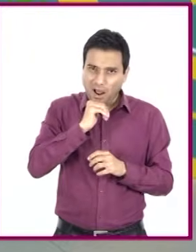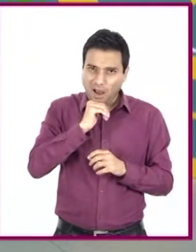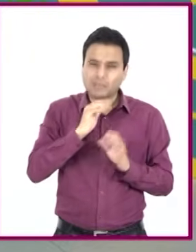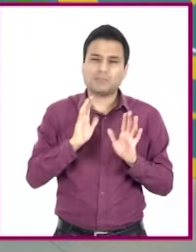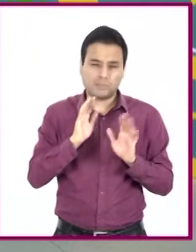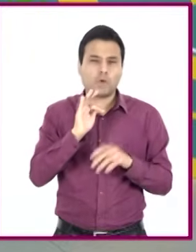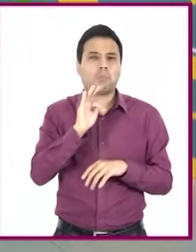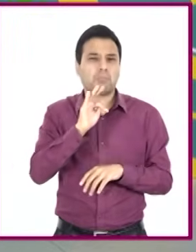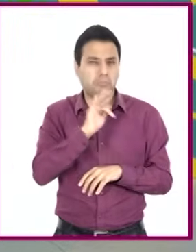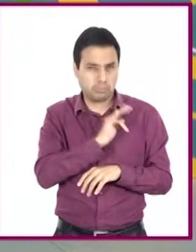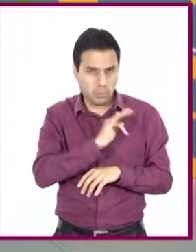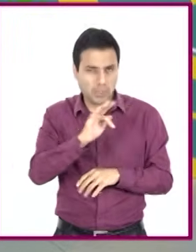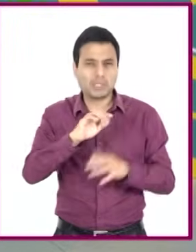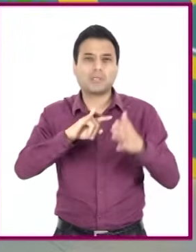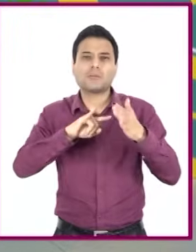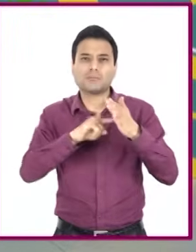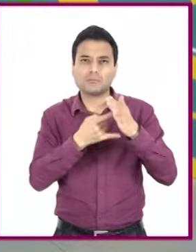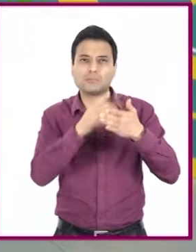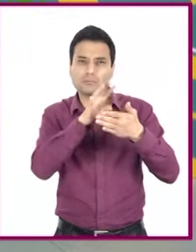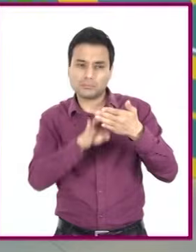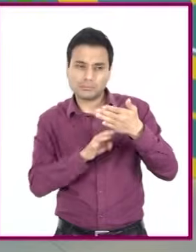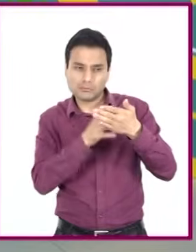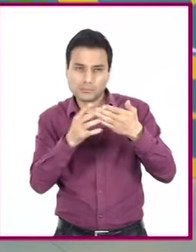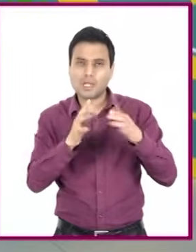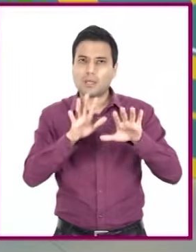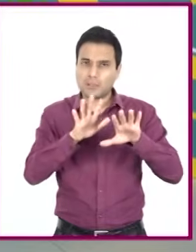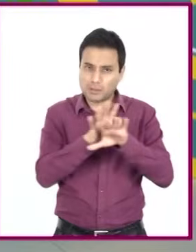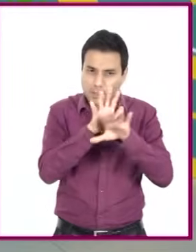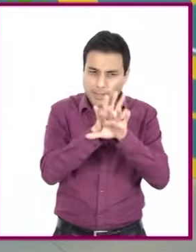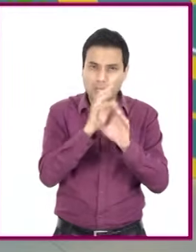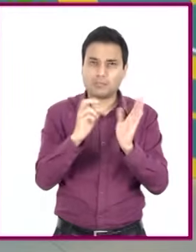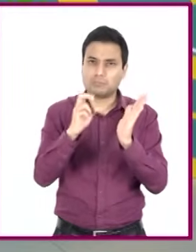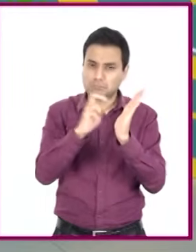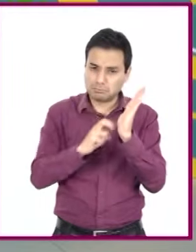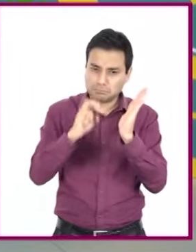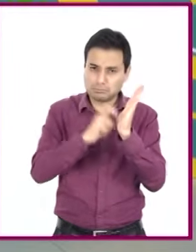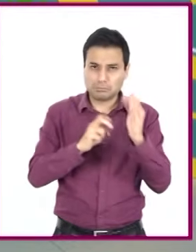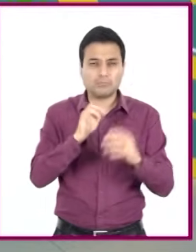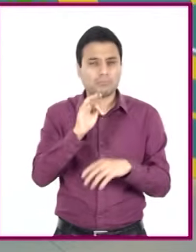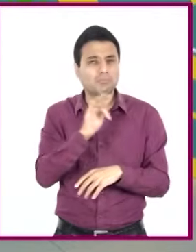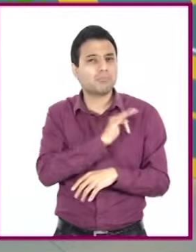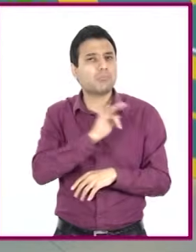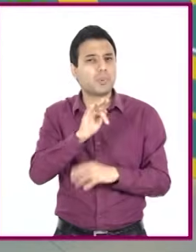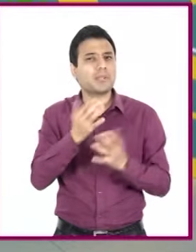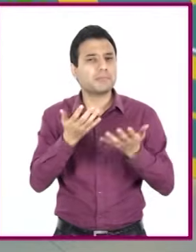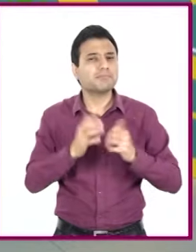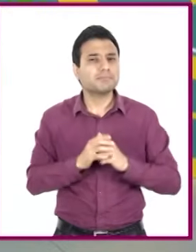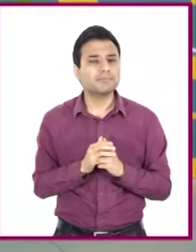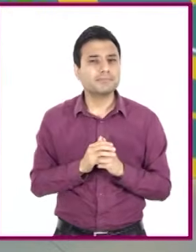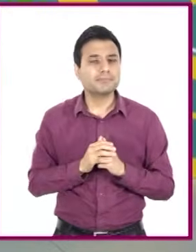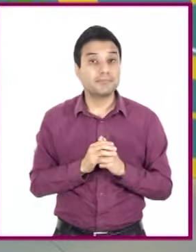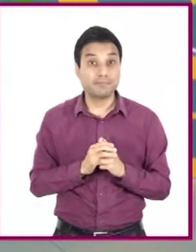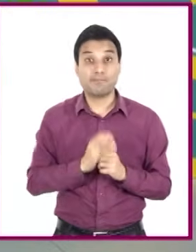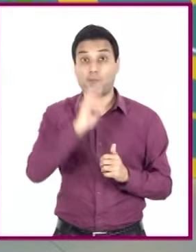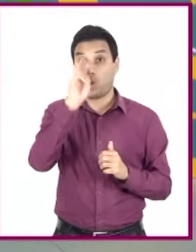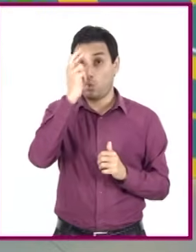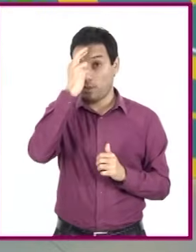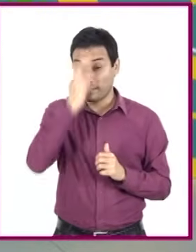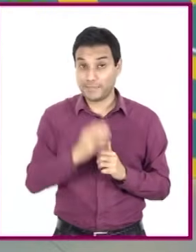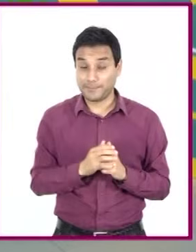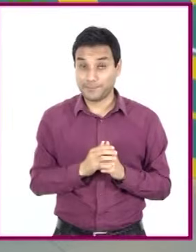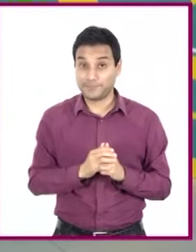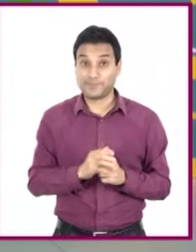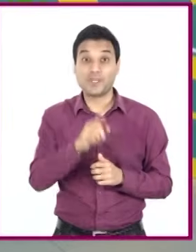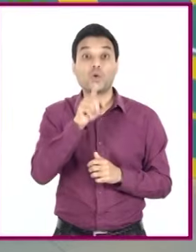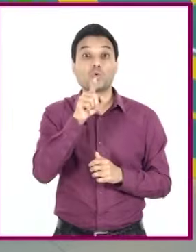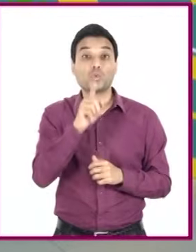podrán ajustar, reorganizar, corregir o aumentar actividades siempre y cuando no afecte a sus resultados